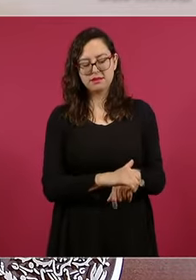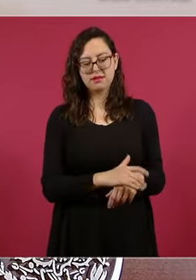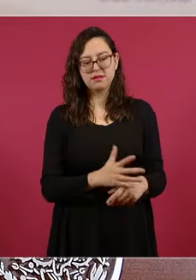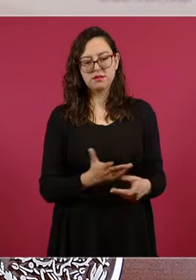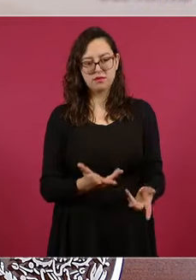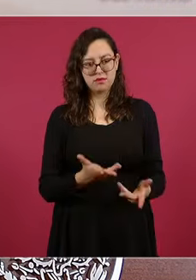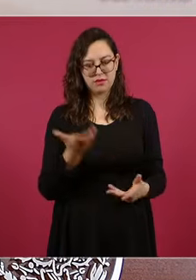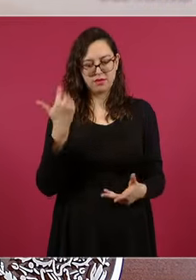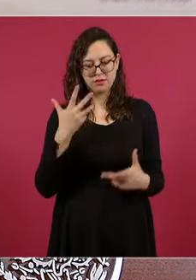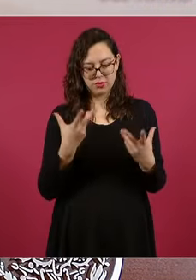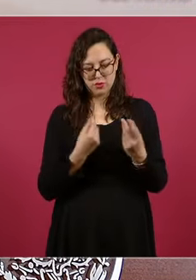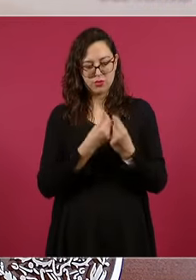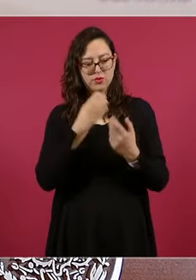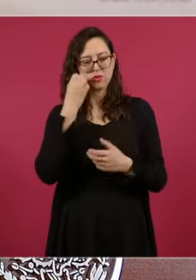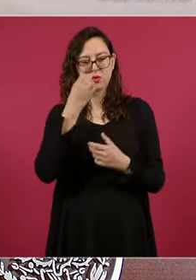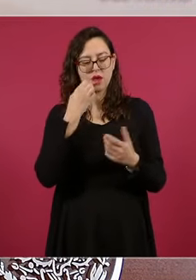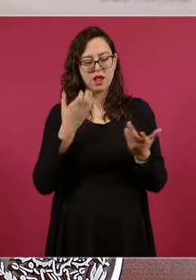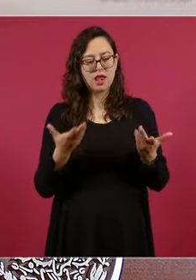conocidos, estudiamos juntos